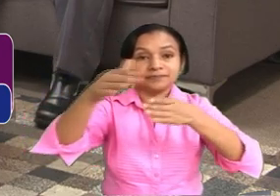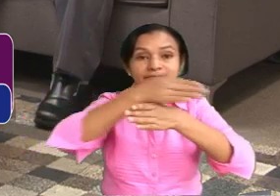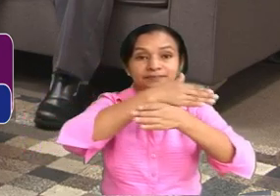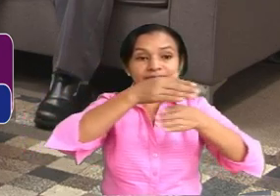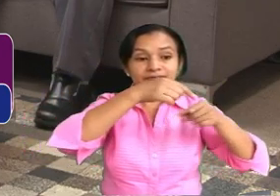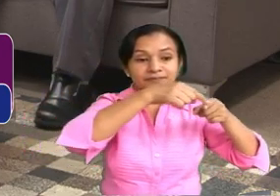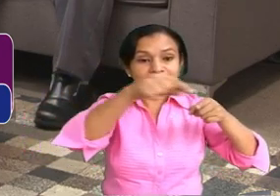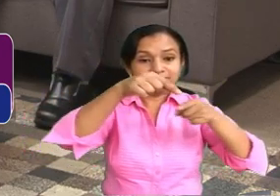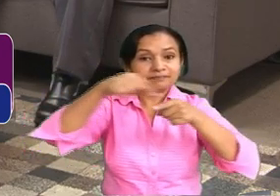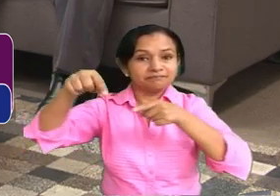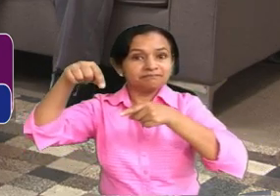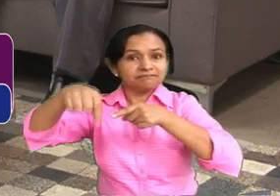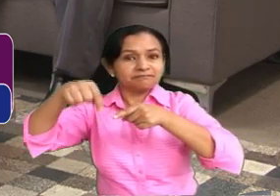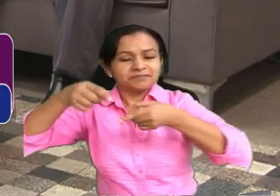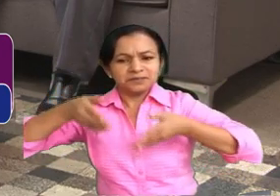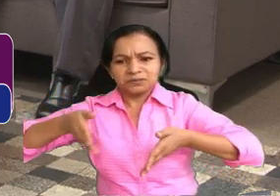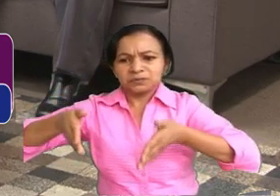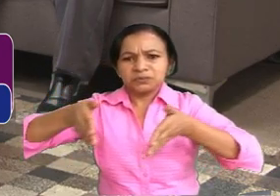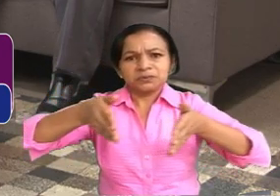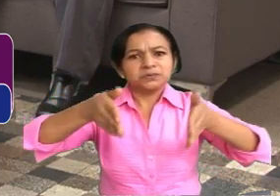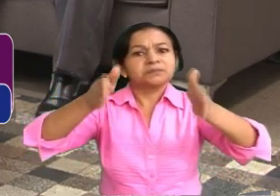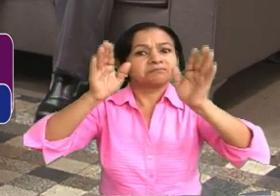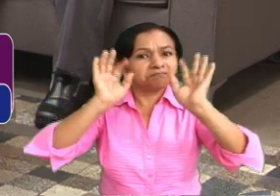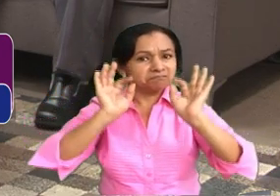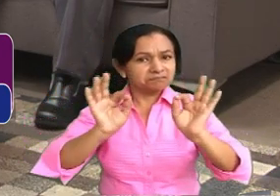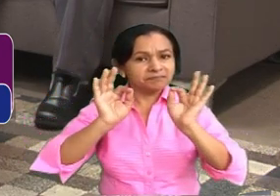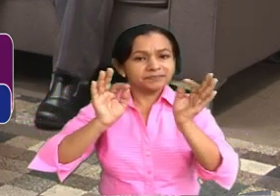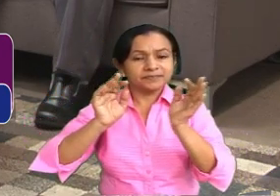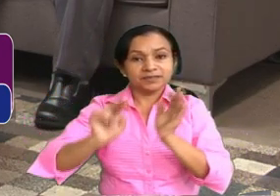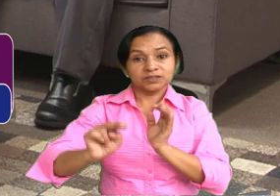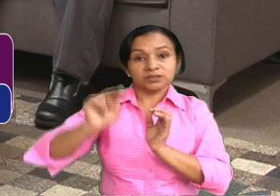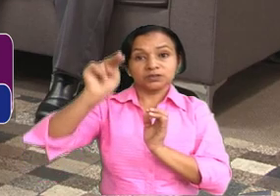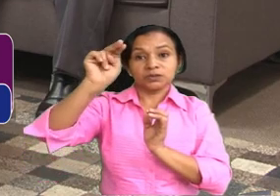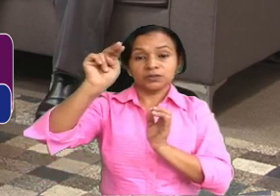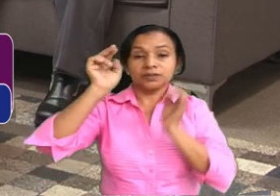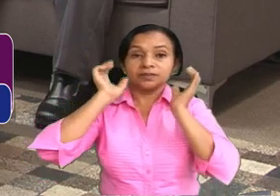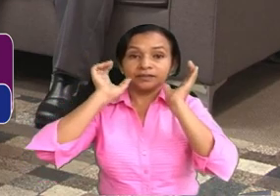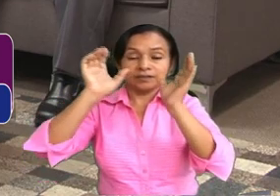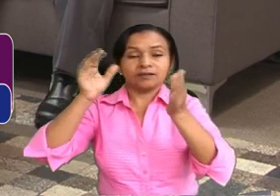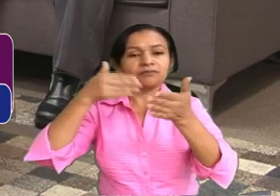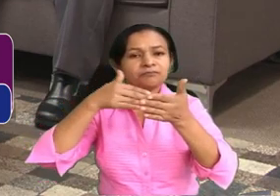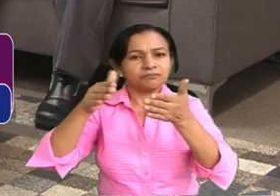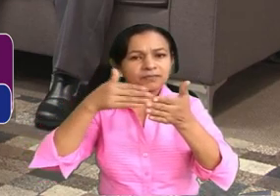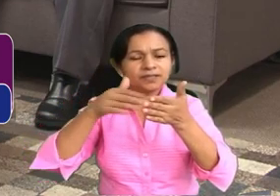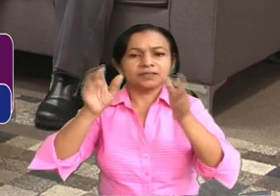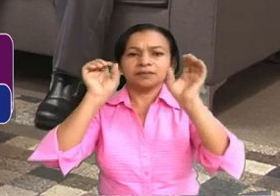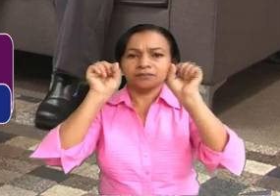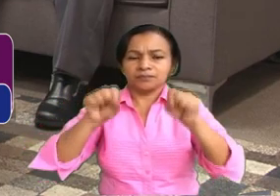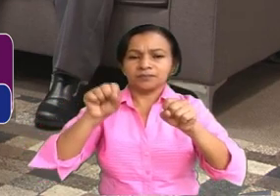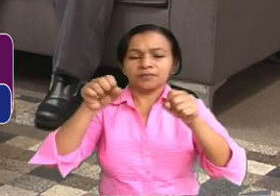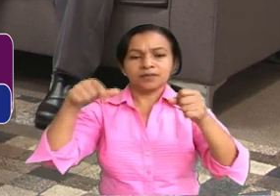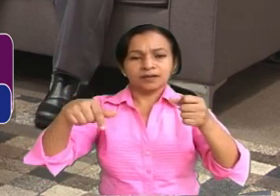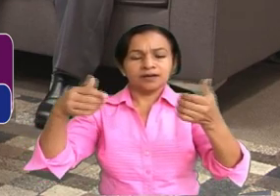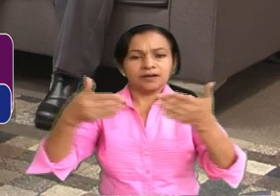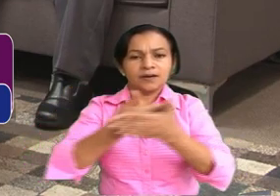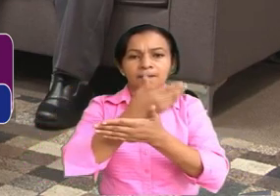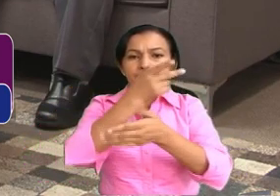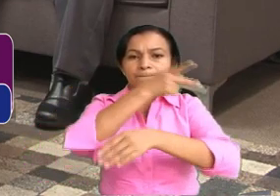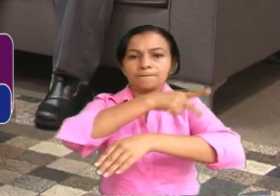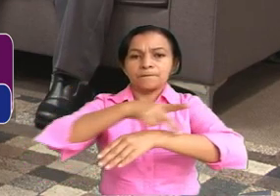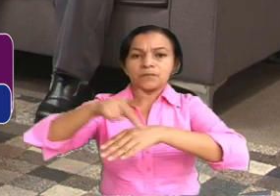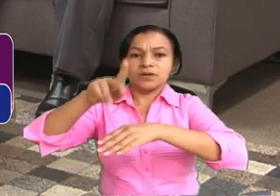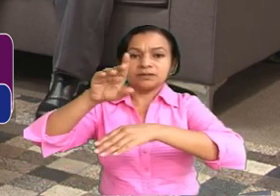en ese trayecto. Y si hablamos de la parte norte del Caribe, también vemos cómo ahora de Puerto